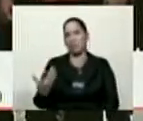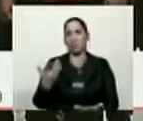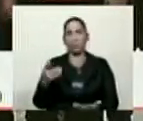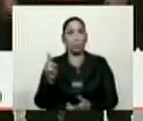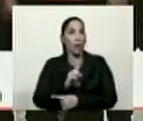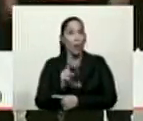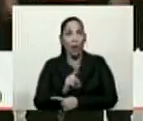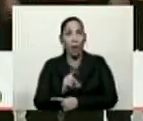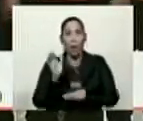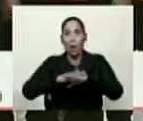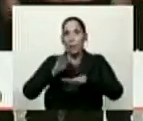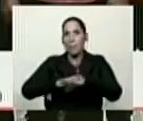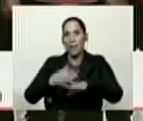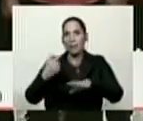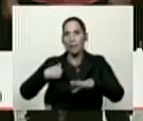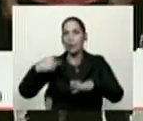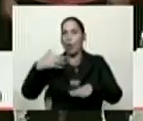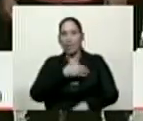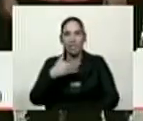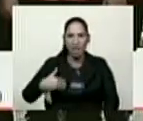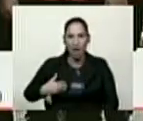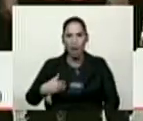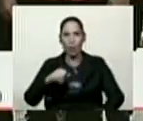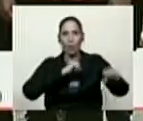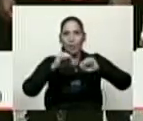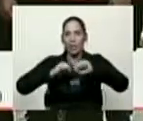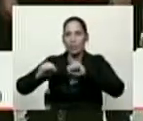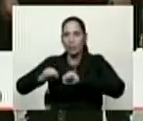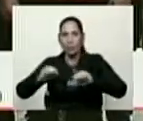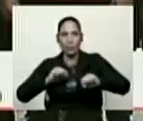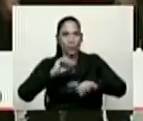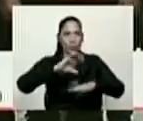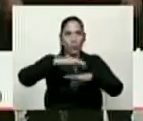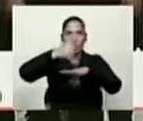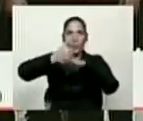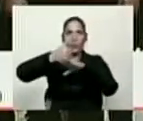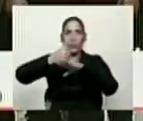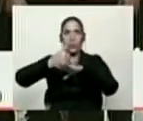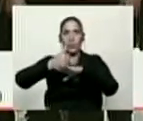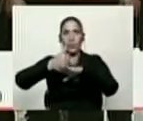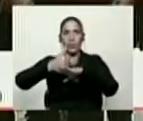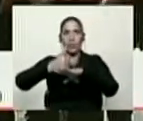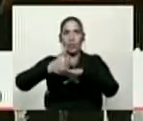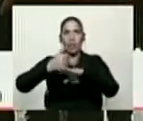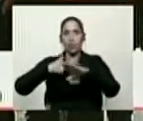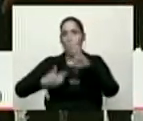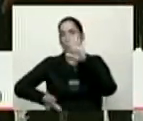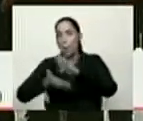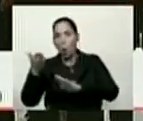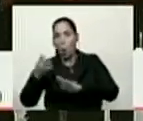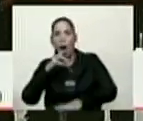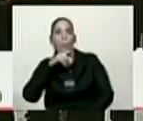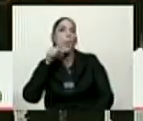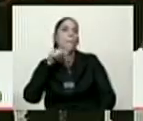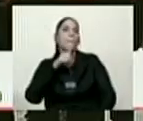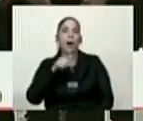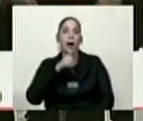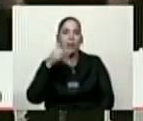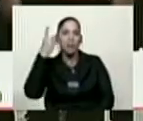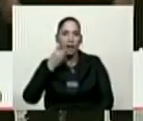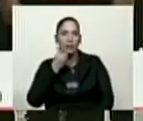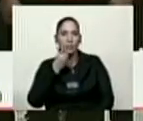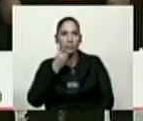que yo quiero ser director de movilización. Y entonces voy y hablo mal de Darío. Y después comienzo a hablar